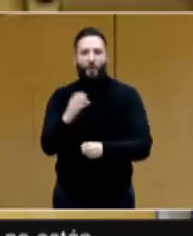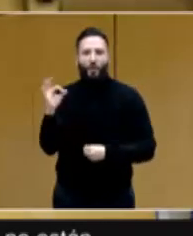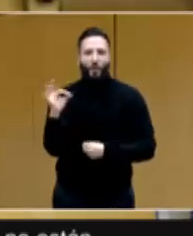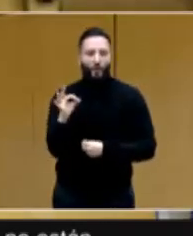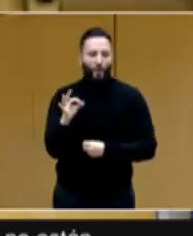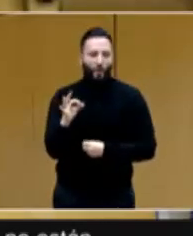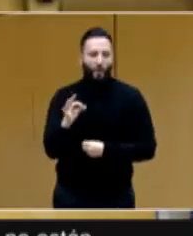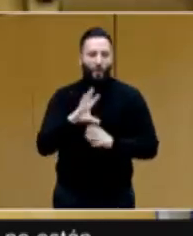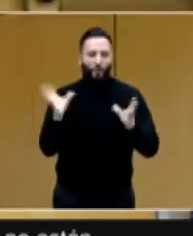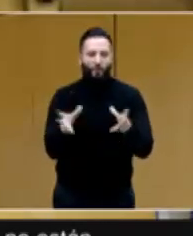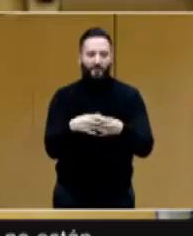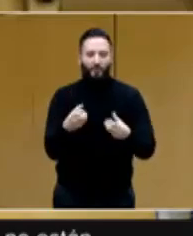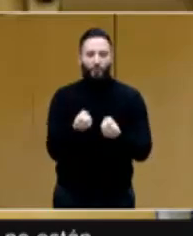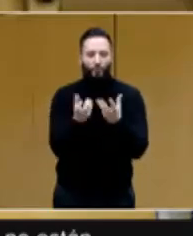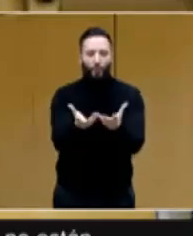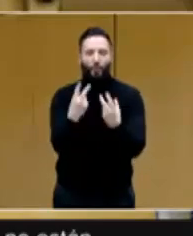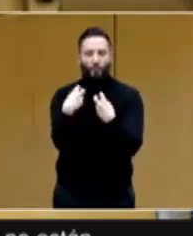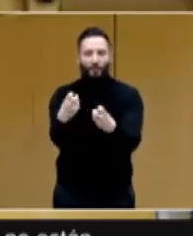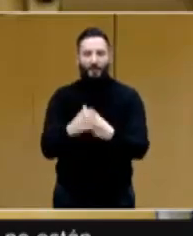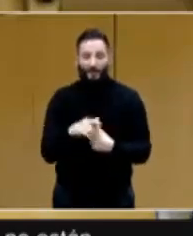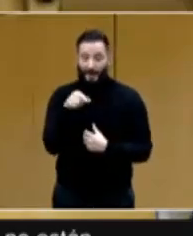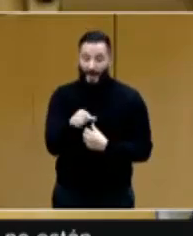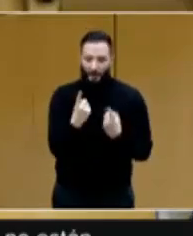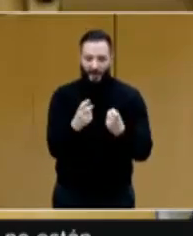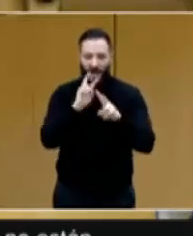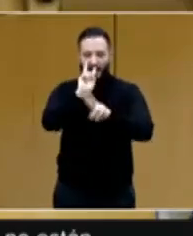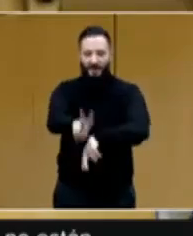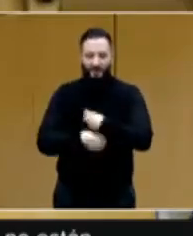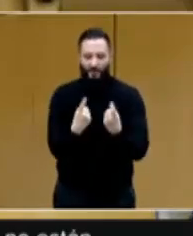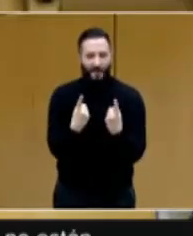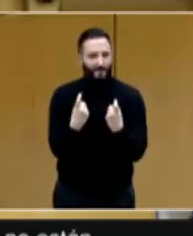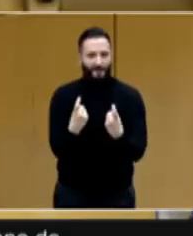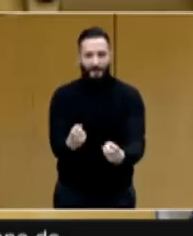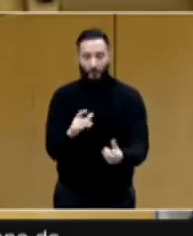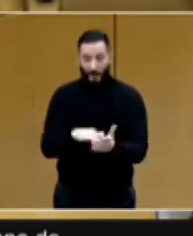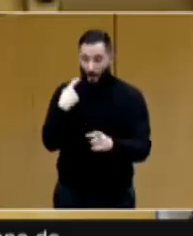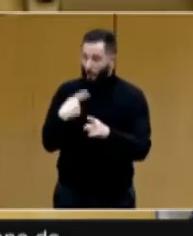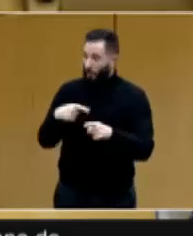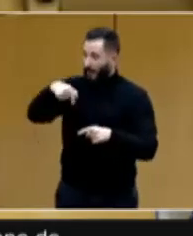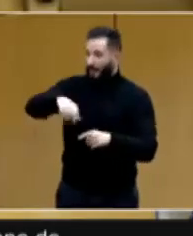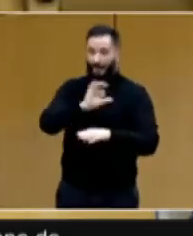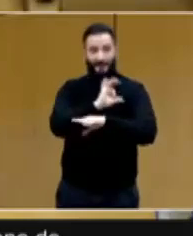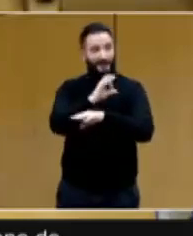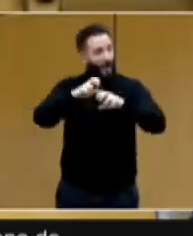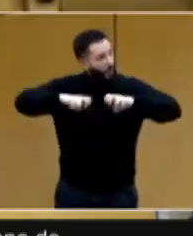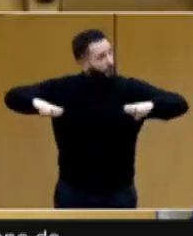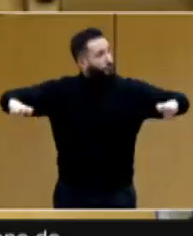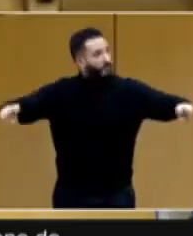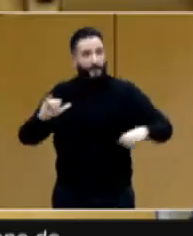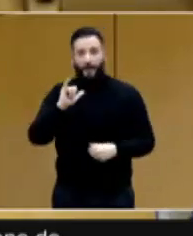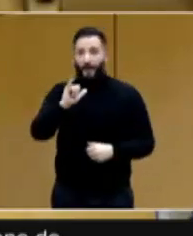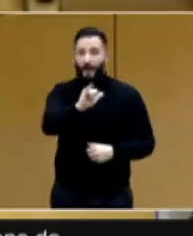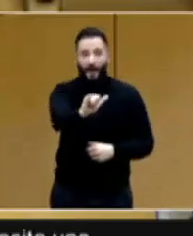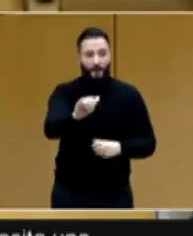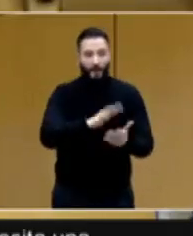esto necesita una reforma legal O sea que hay cosas que estar en esta casa y en esta Tribuna ayuda mucho a